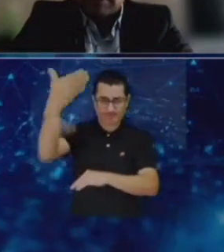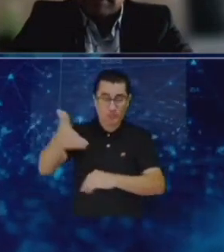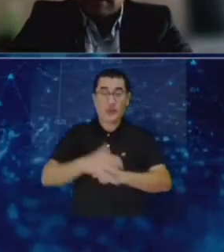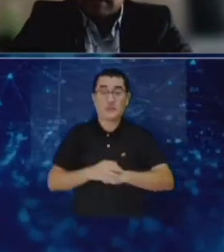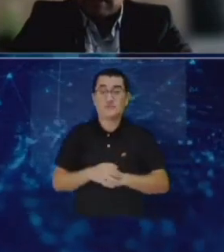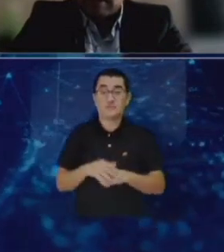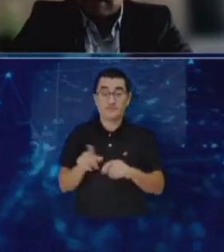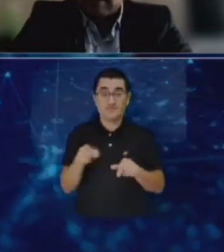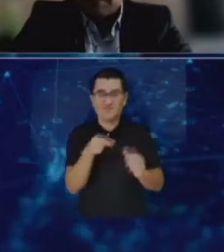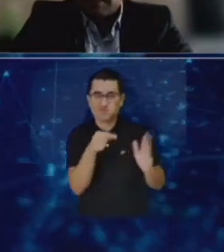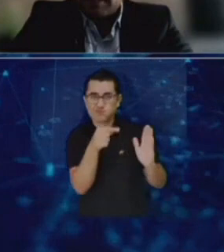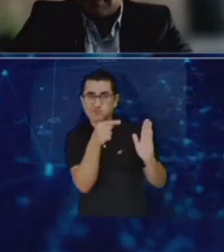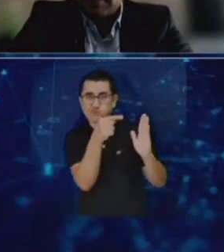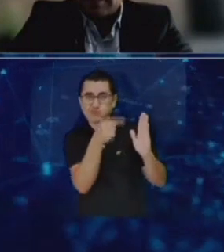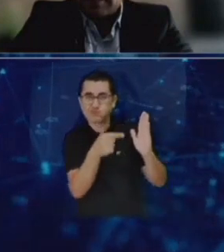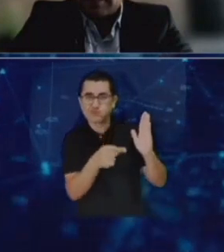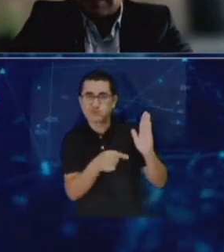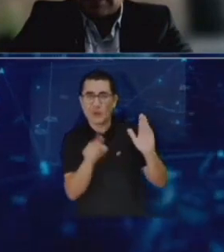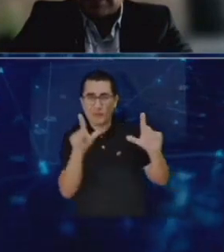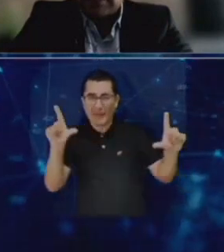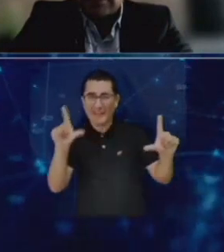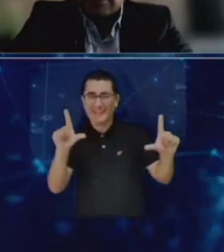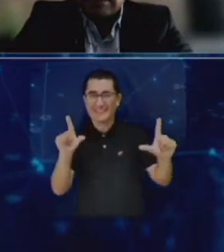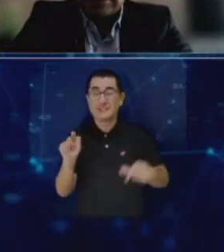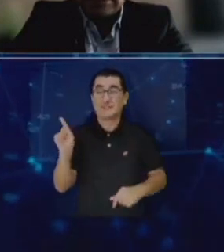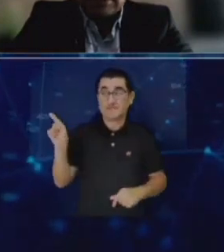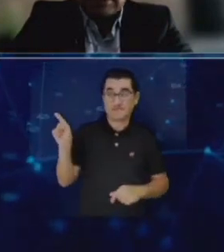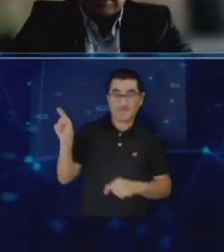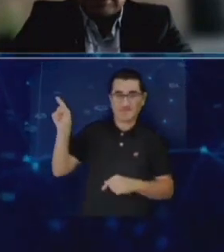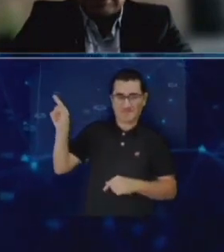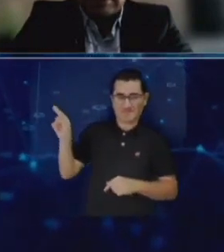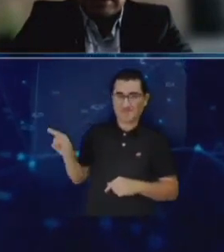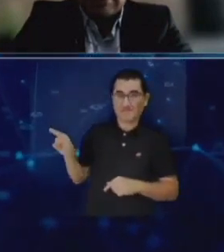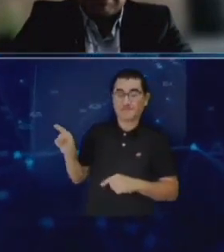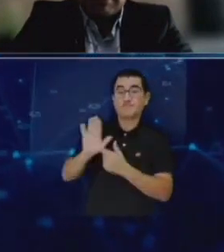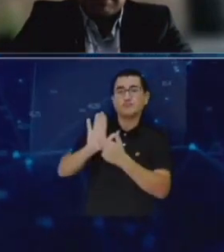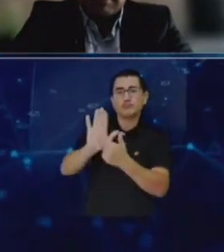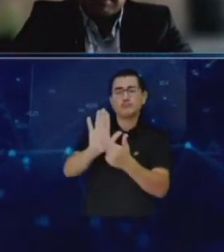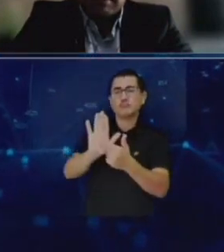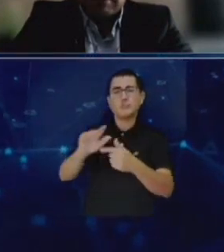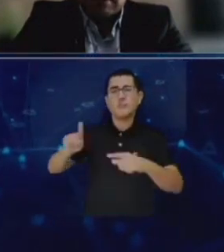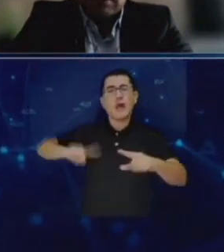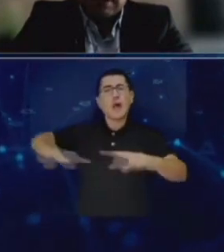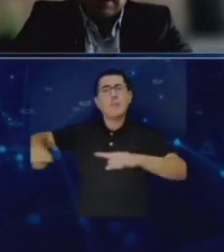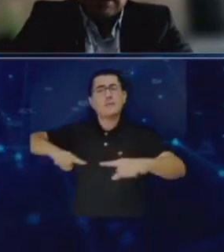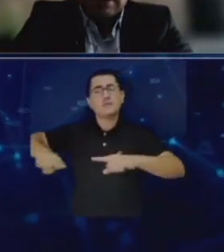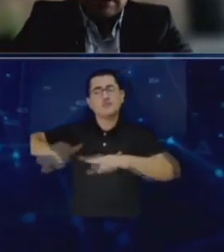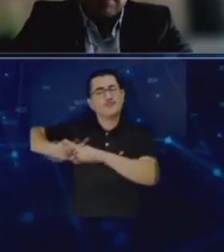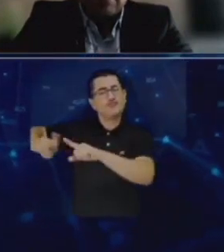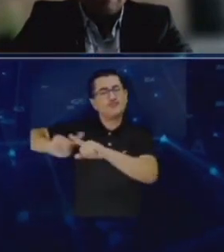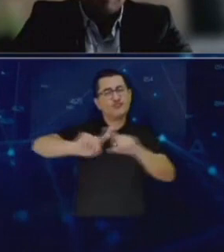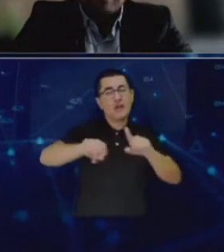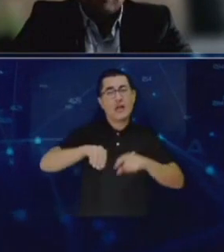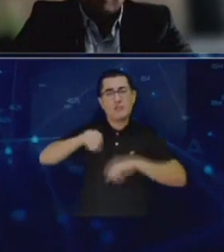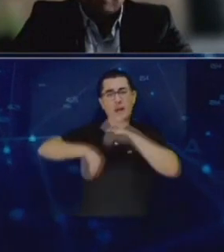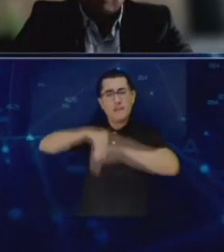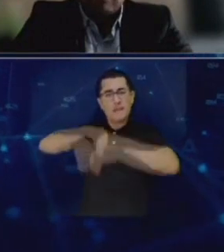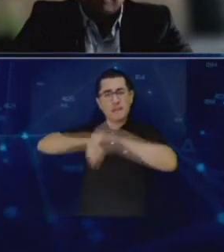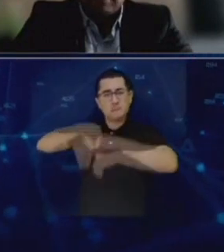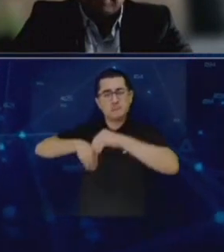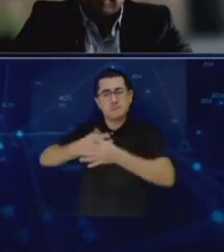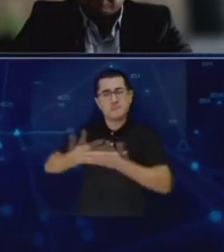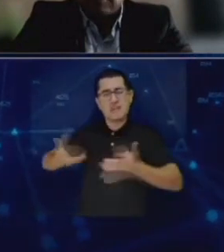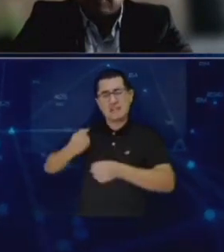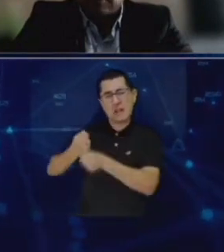hay representantes de diversas administraciones, los cuales se encargan precisamente de desarrollar el trabajo a lo